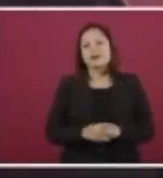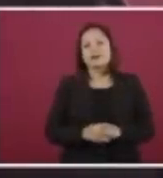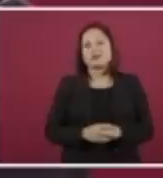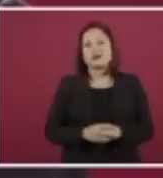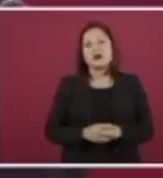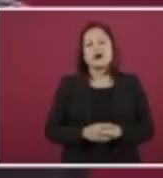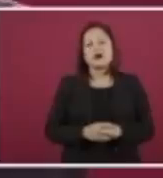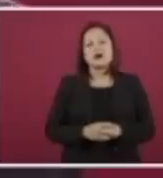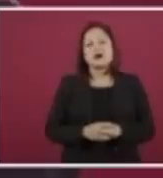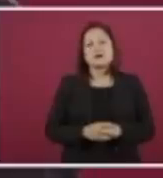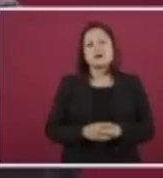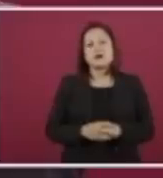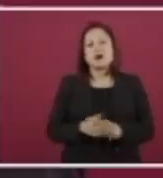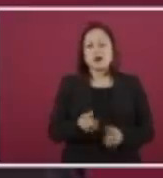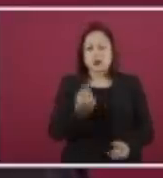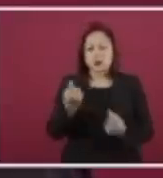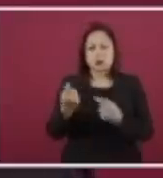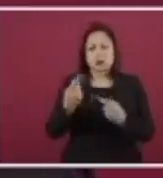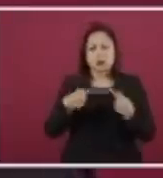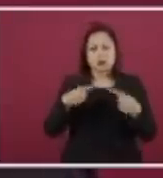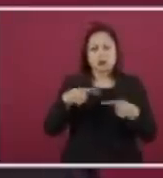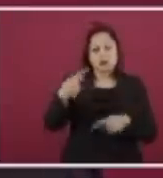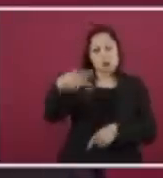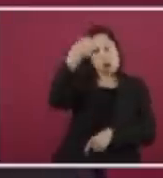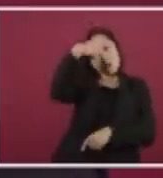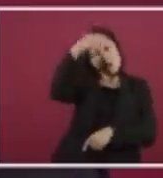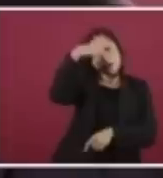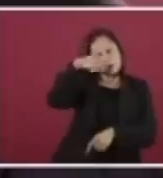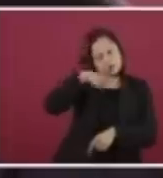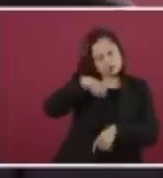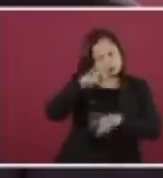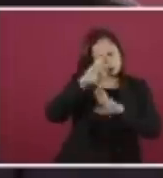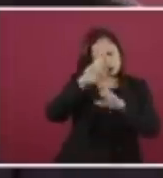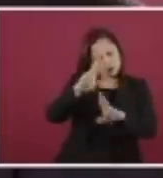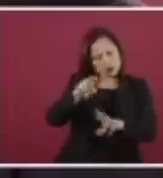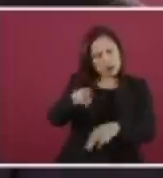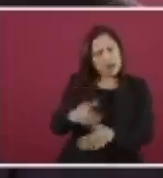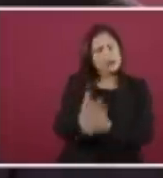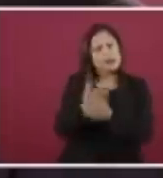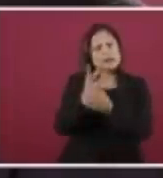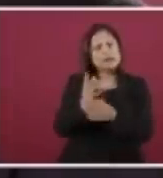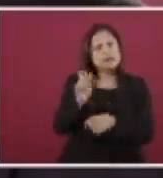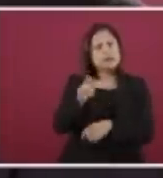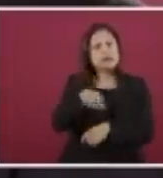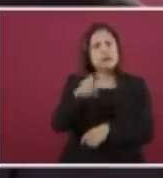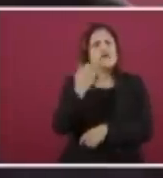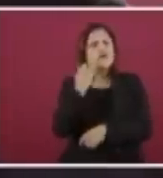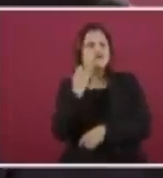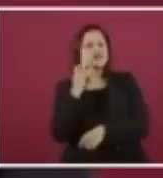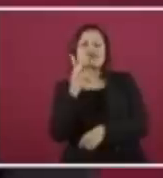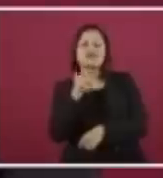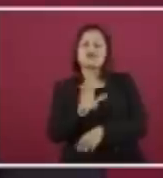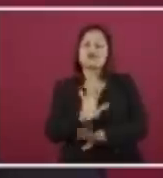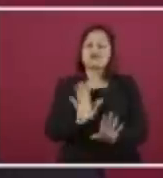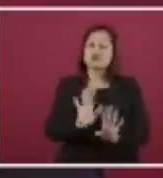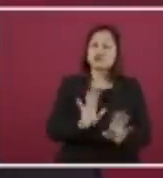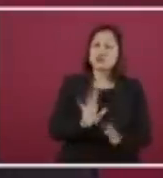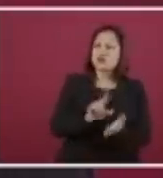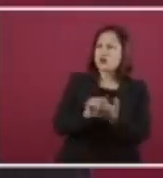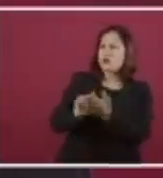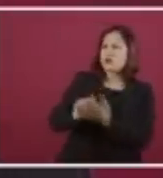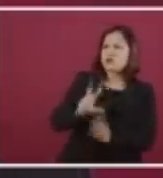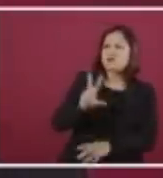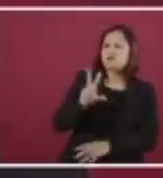sostienen, y respeto ese punto de vista, no sirven las redes sociales o están llenas